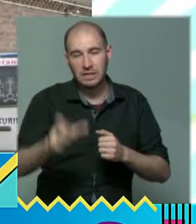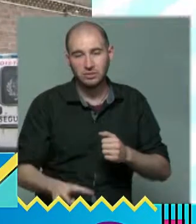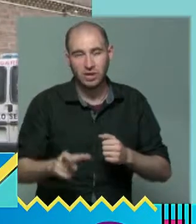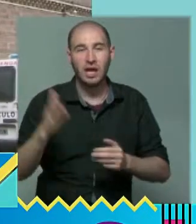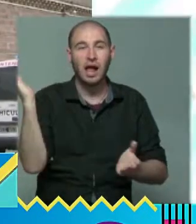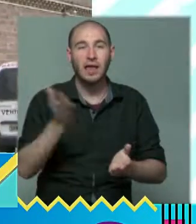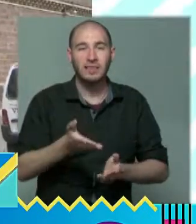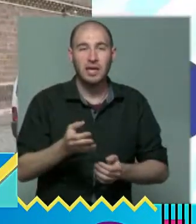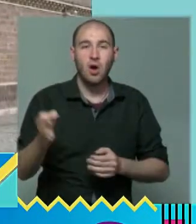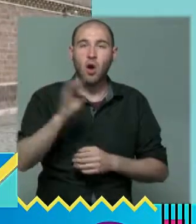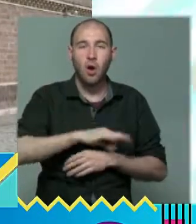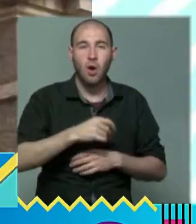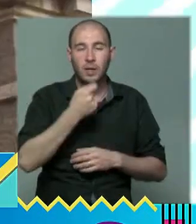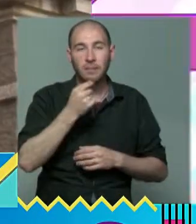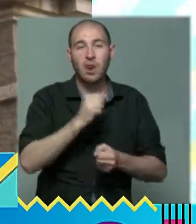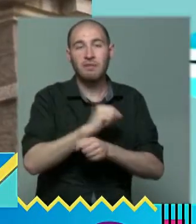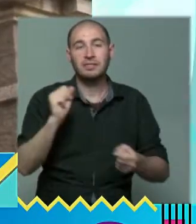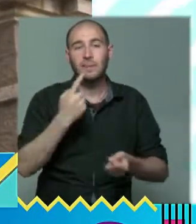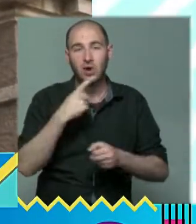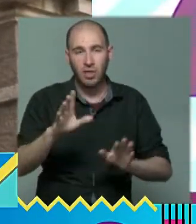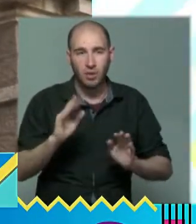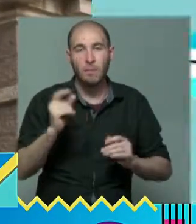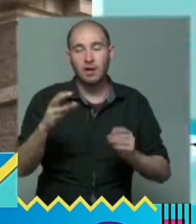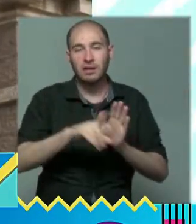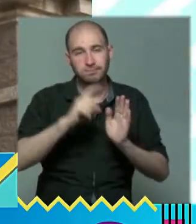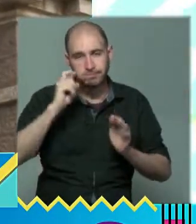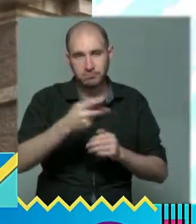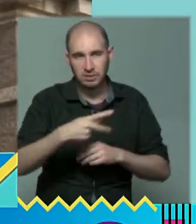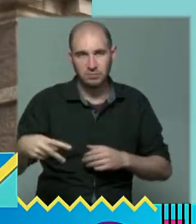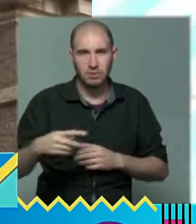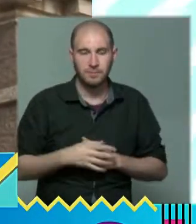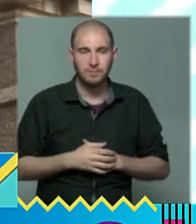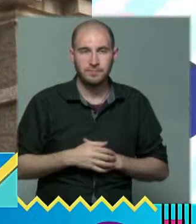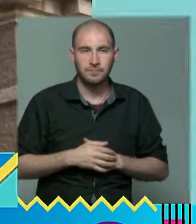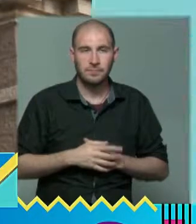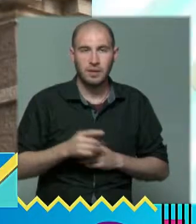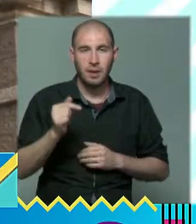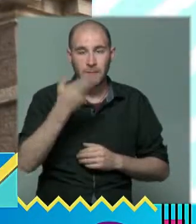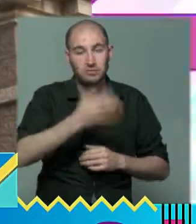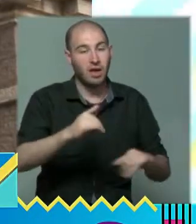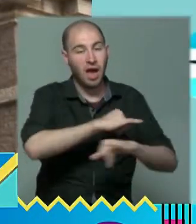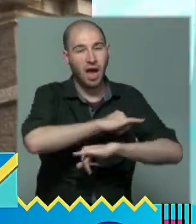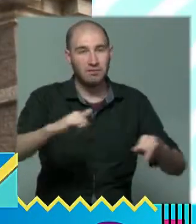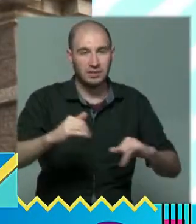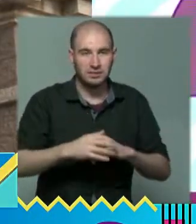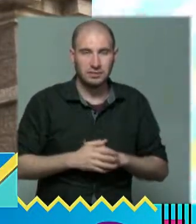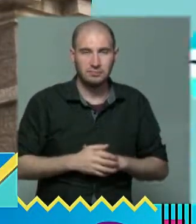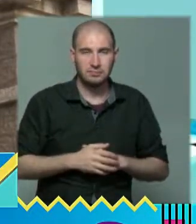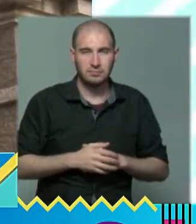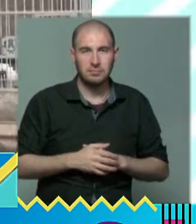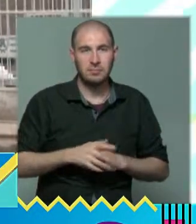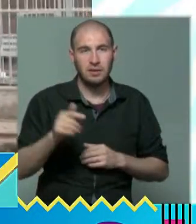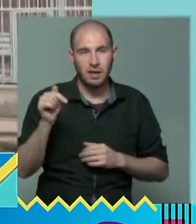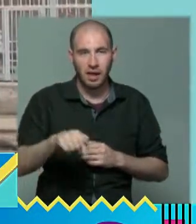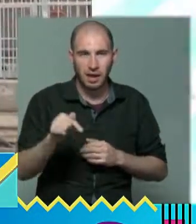estuvo condenada o que está en libertad condicional por delito sexual. O sea, advierten a la población y de alguna manera hay